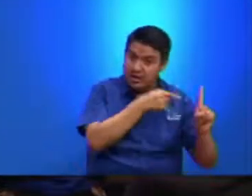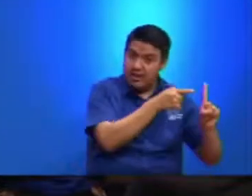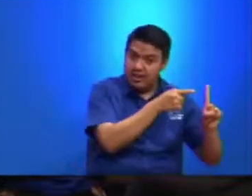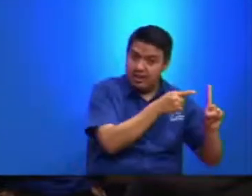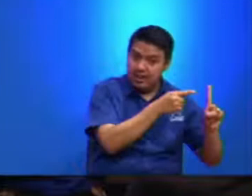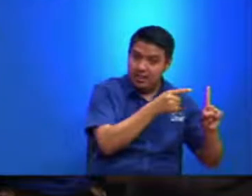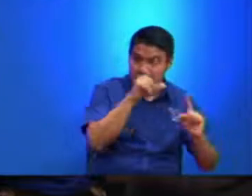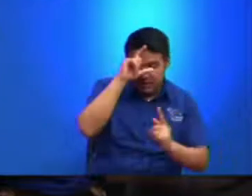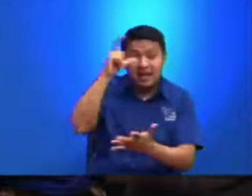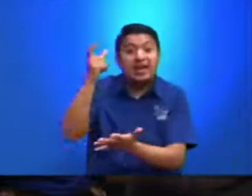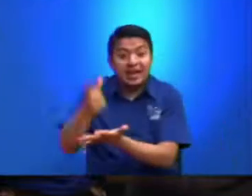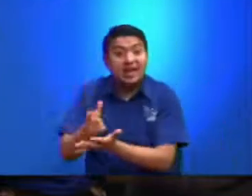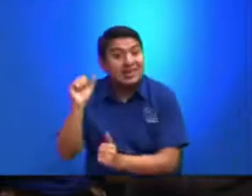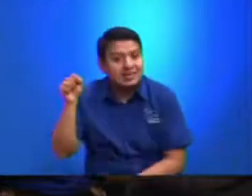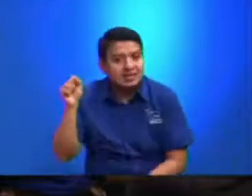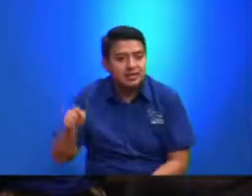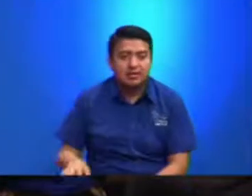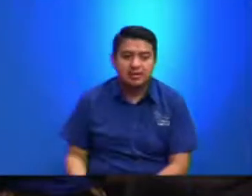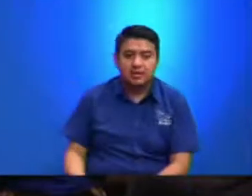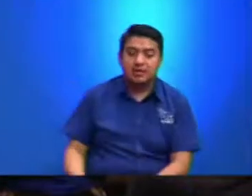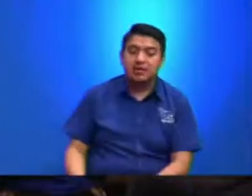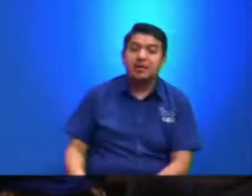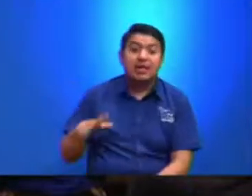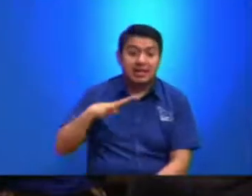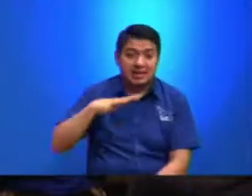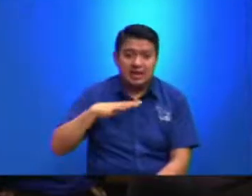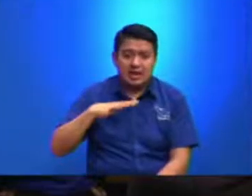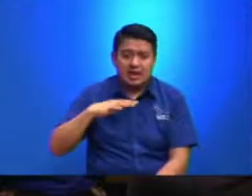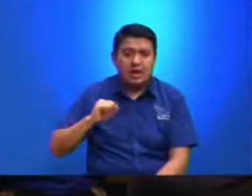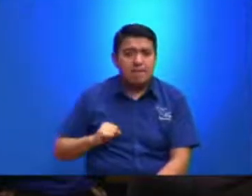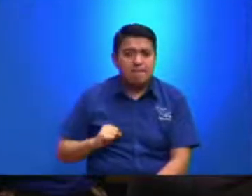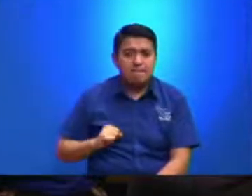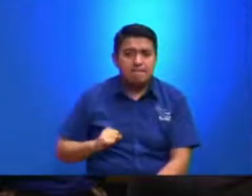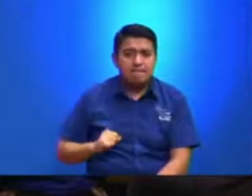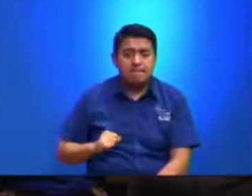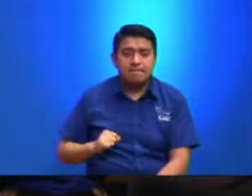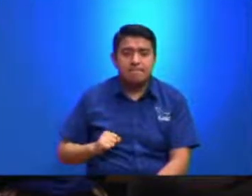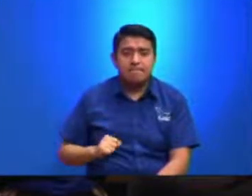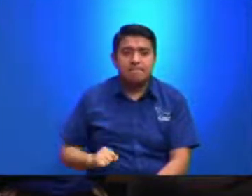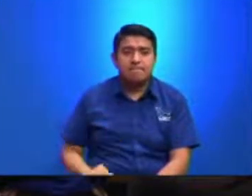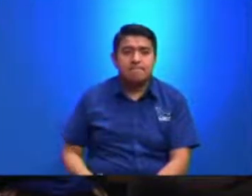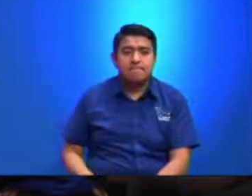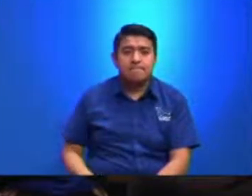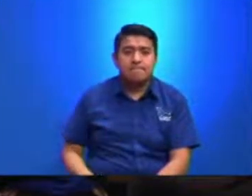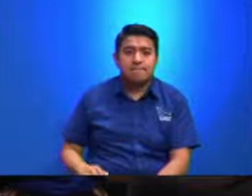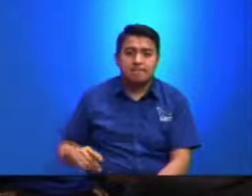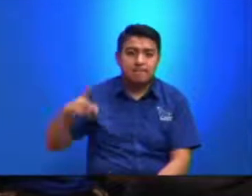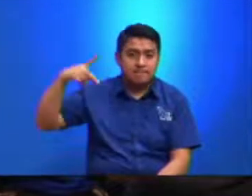Estoy en peligro. Porque la adulación lleva a la idolatría.